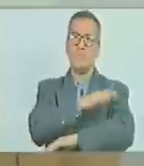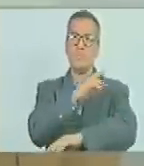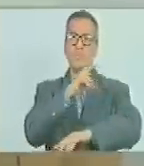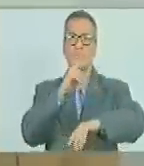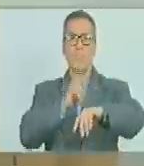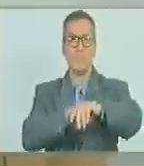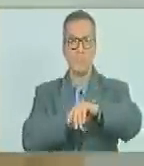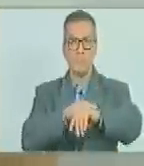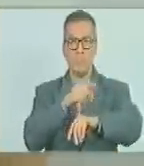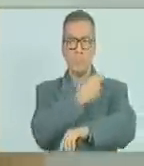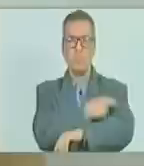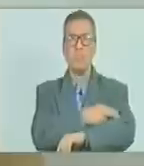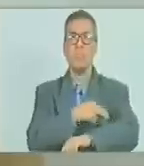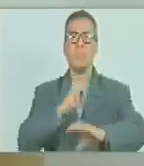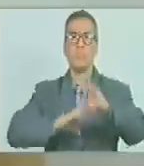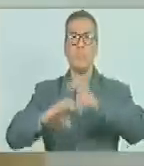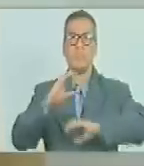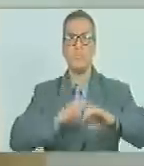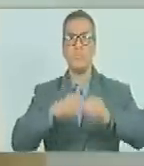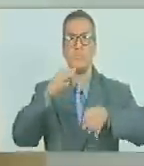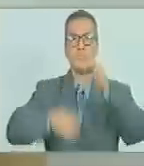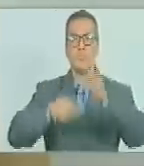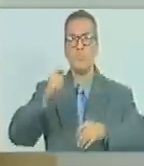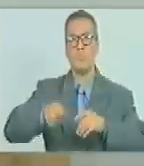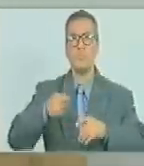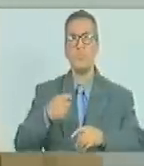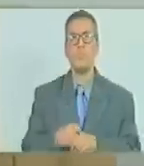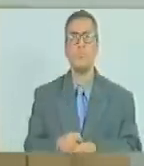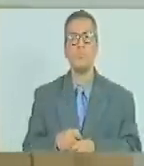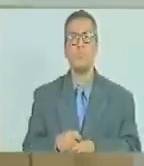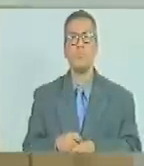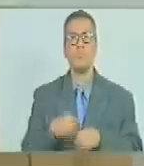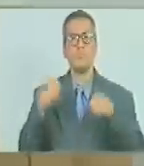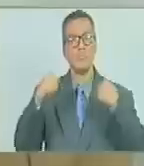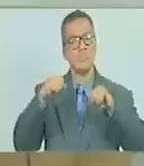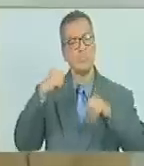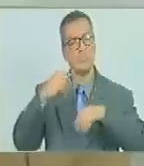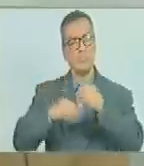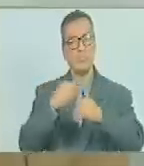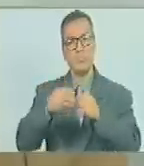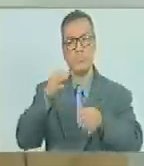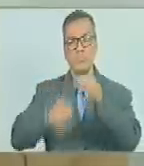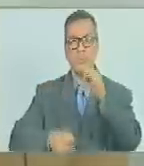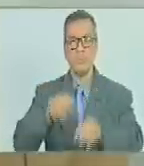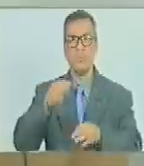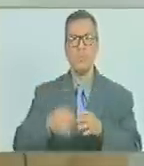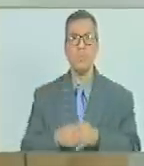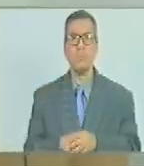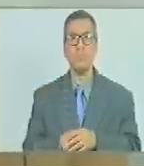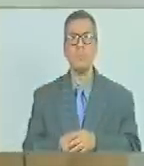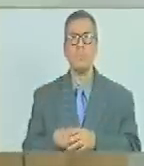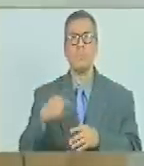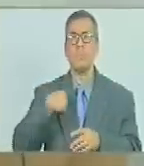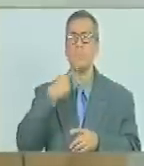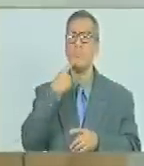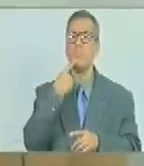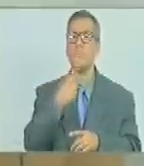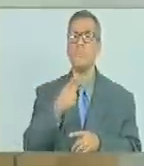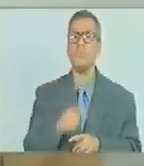caso de las ciencias jurídicas, de la práctica del derecho. ¿De dónde viene la